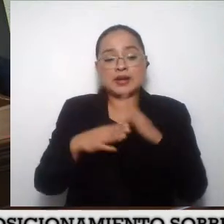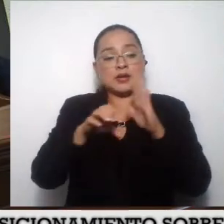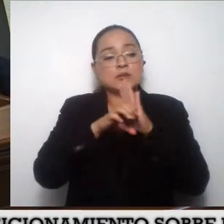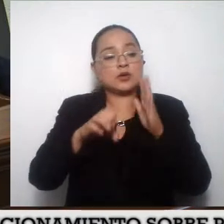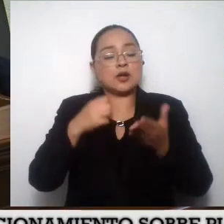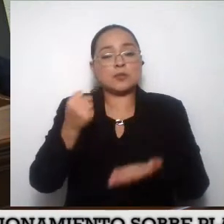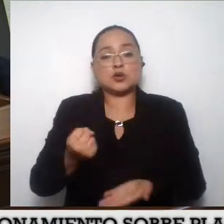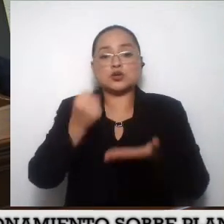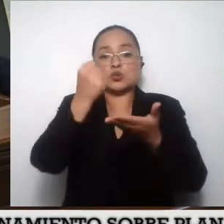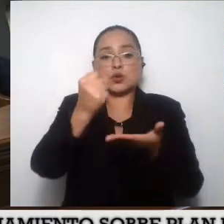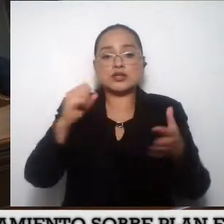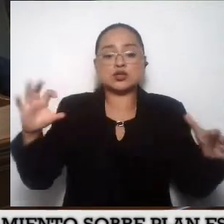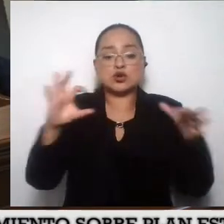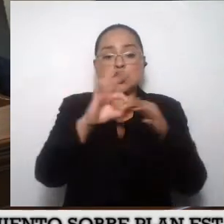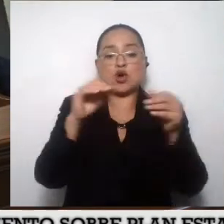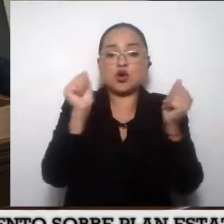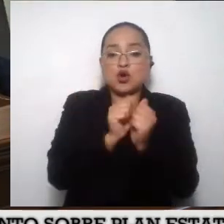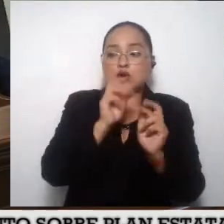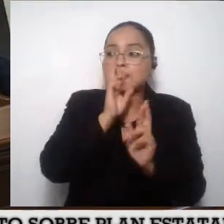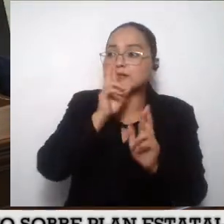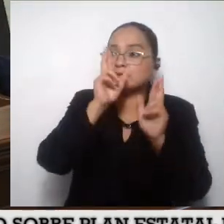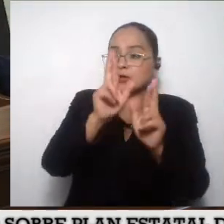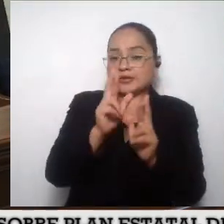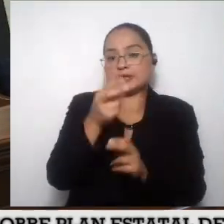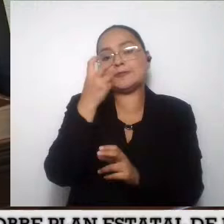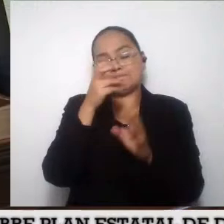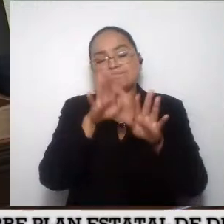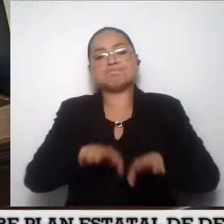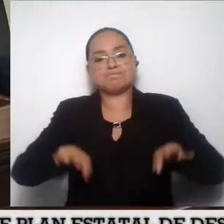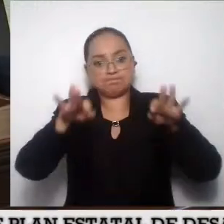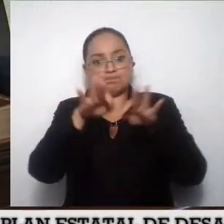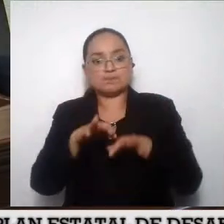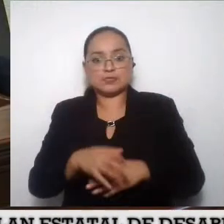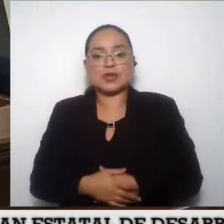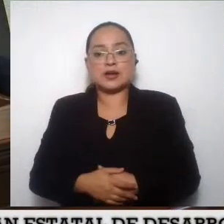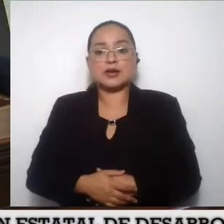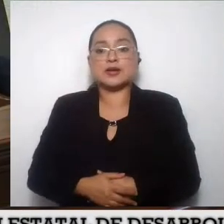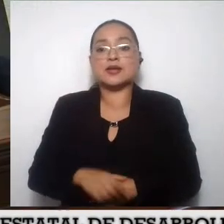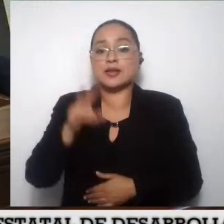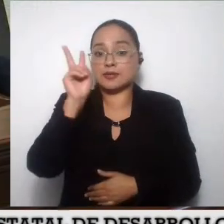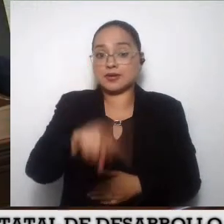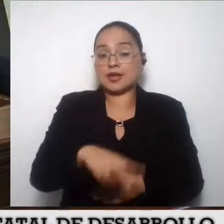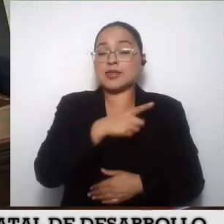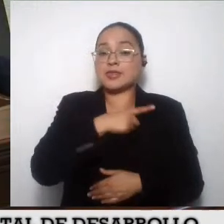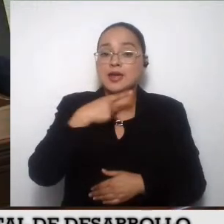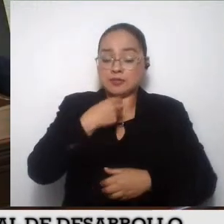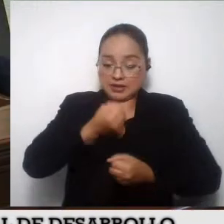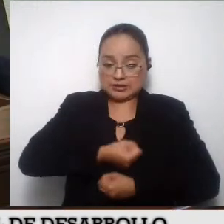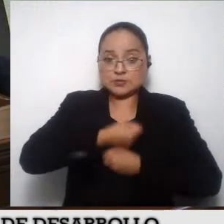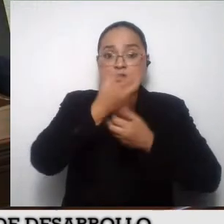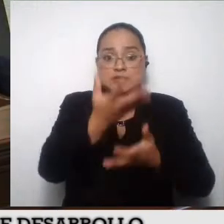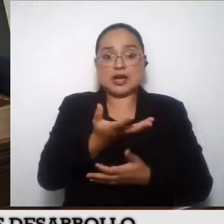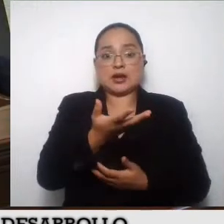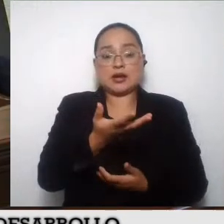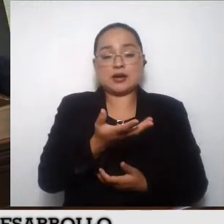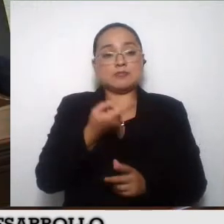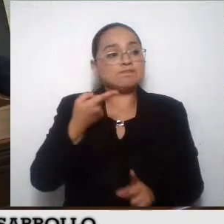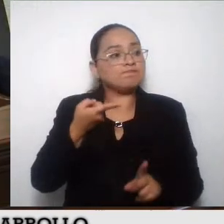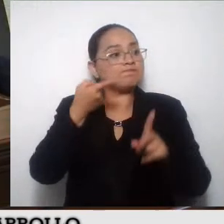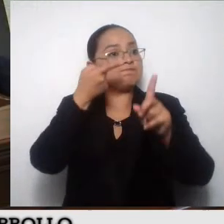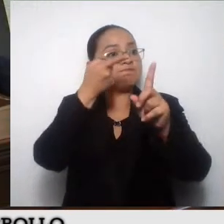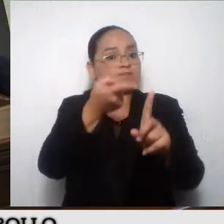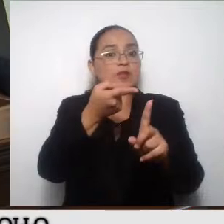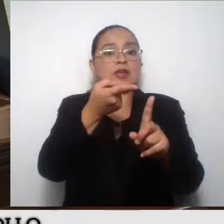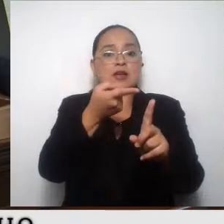en resultados. También hay que decirlo, tiene miras y metas